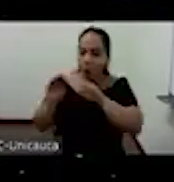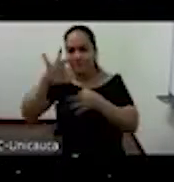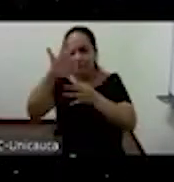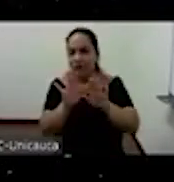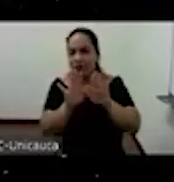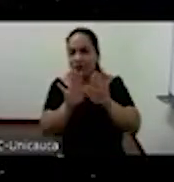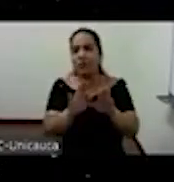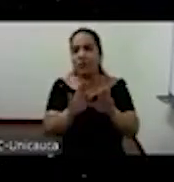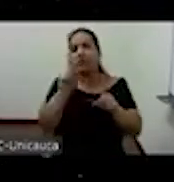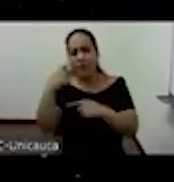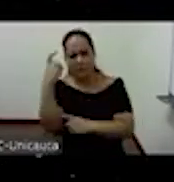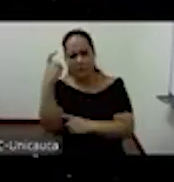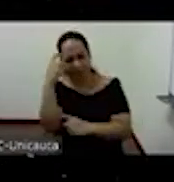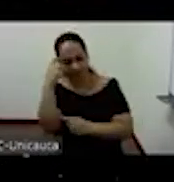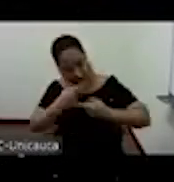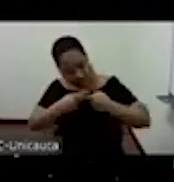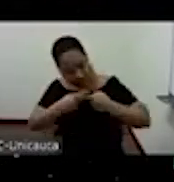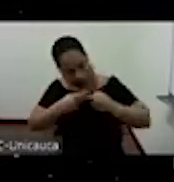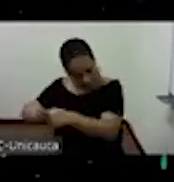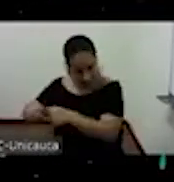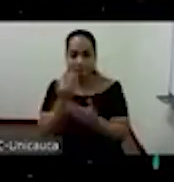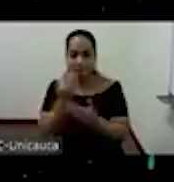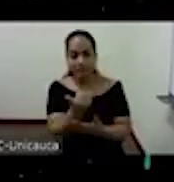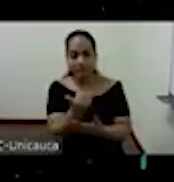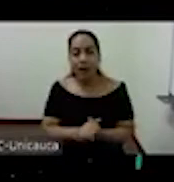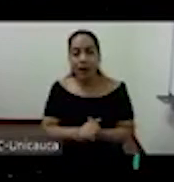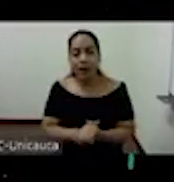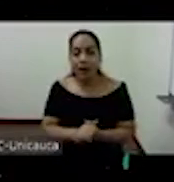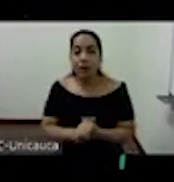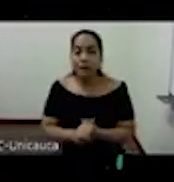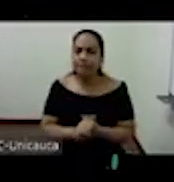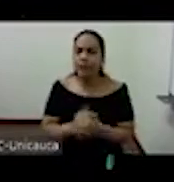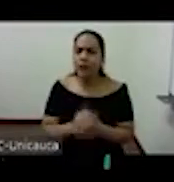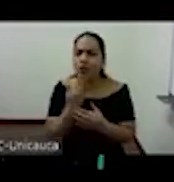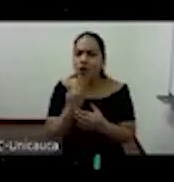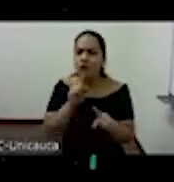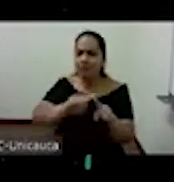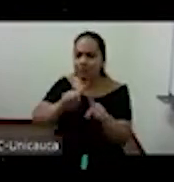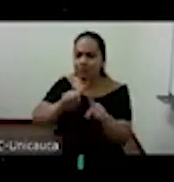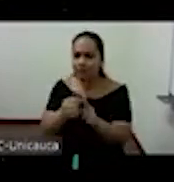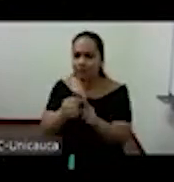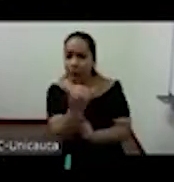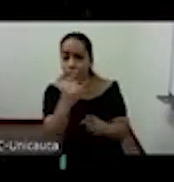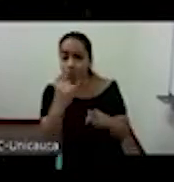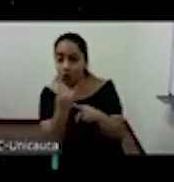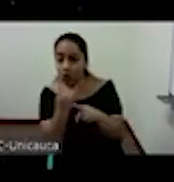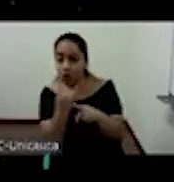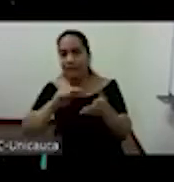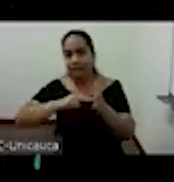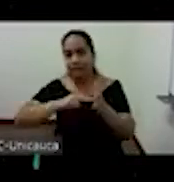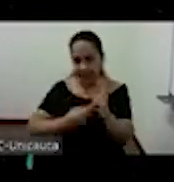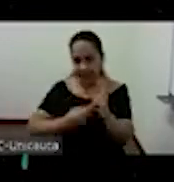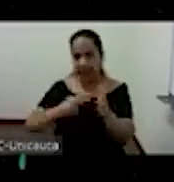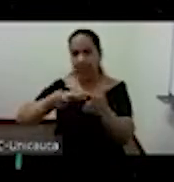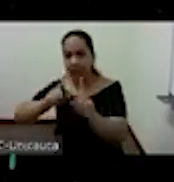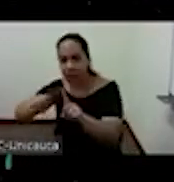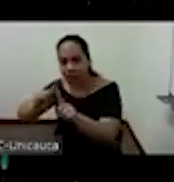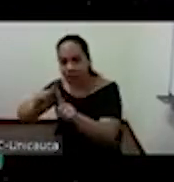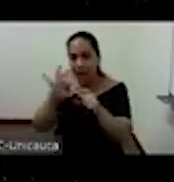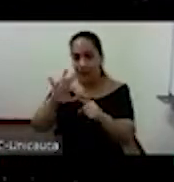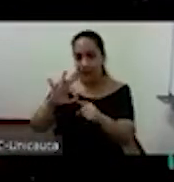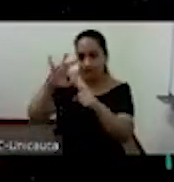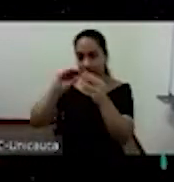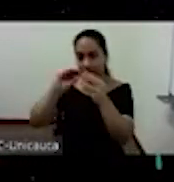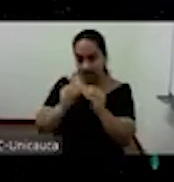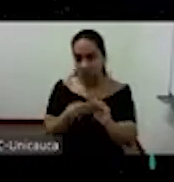mismos pensamientos. Entonces, cada color utilizado tiene un significado en especial, como